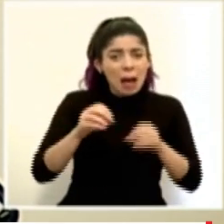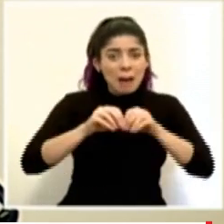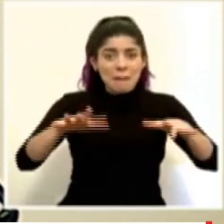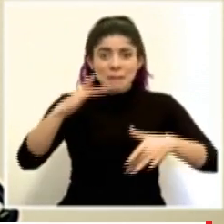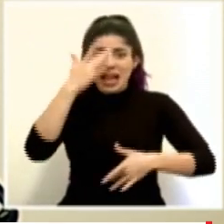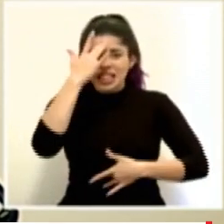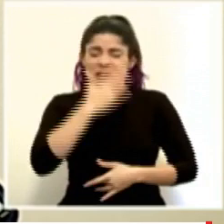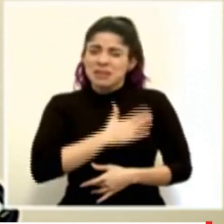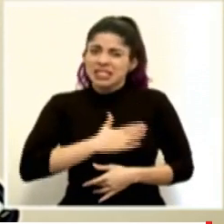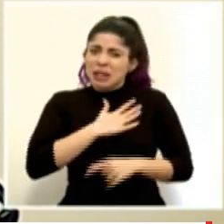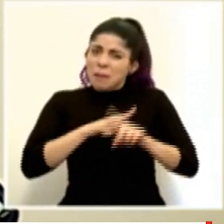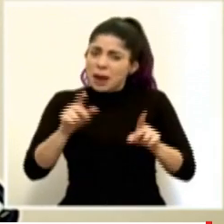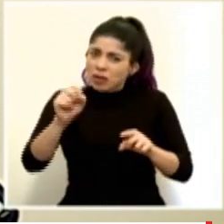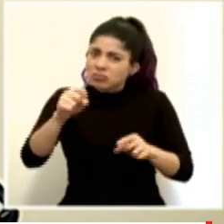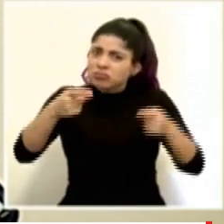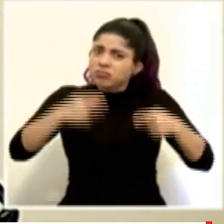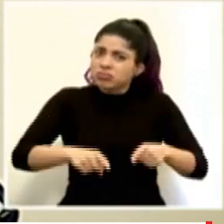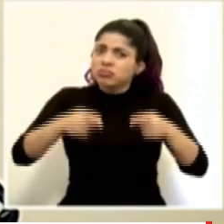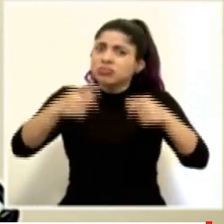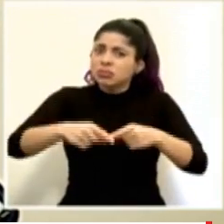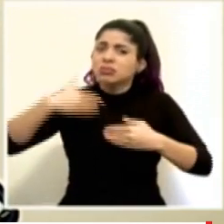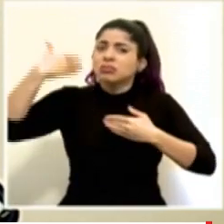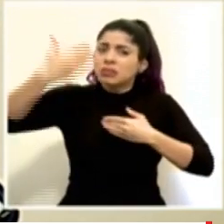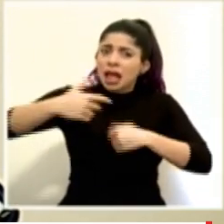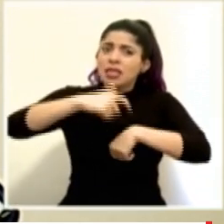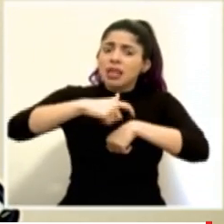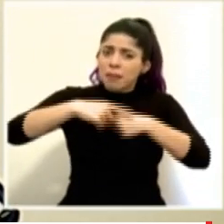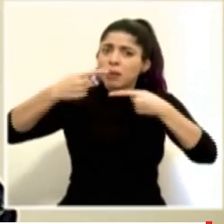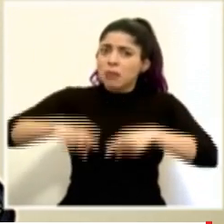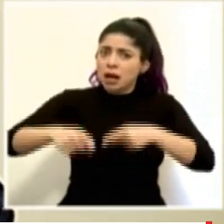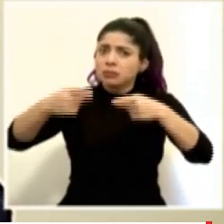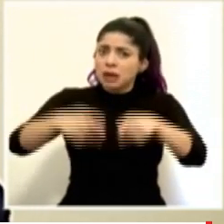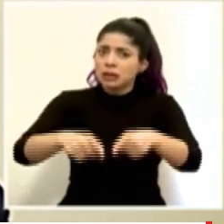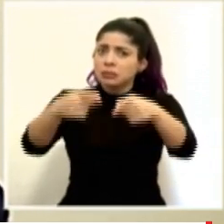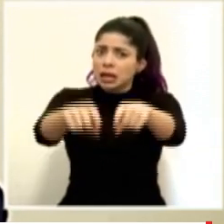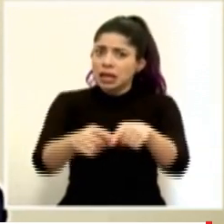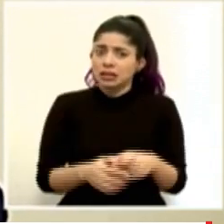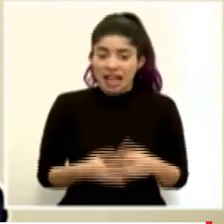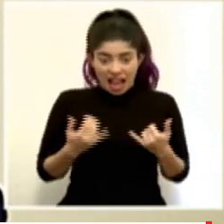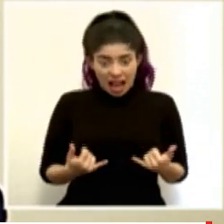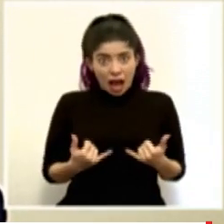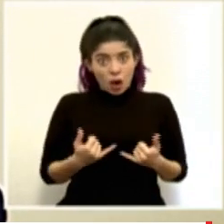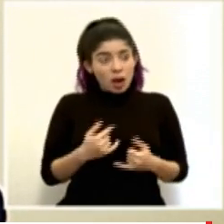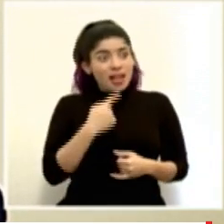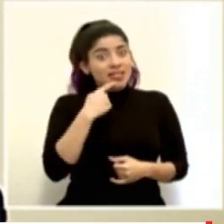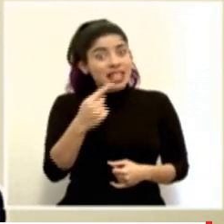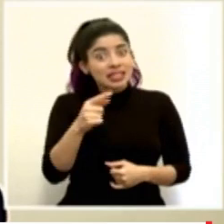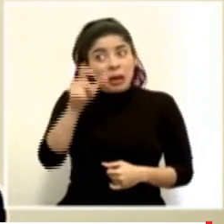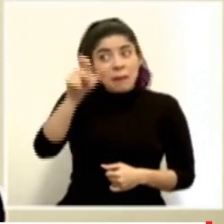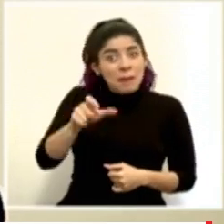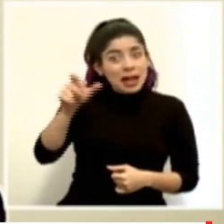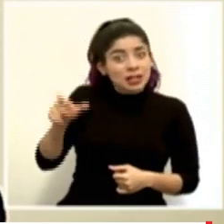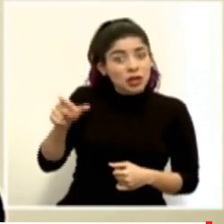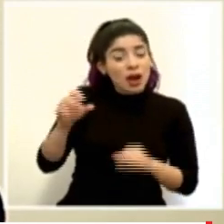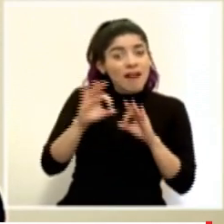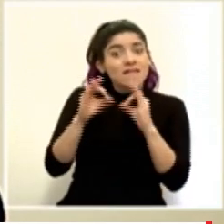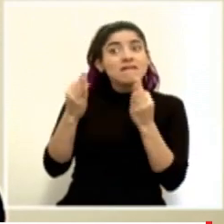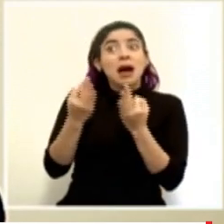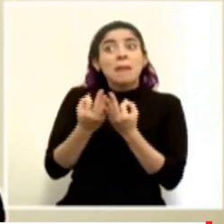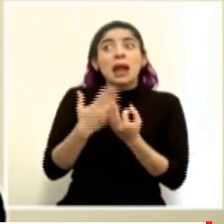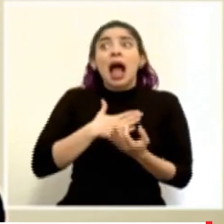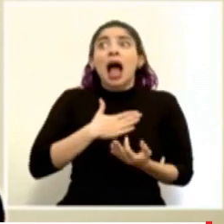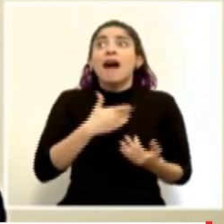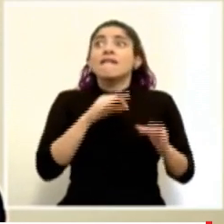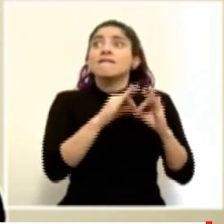pandemias lamentablemente se dan cada cierto tiempo. Y en este momento decir a las familias de las personas que tienen hospitalizados en